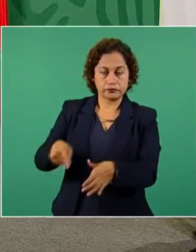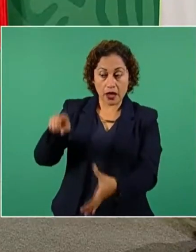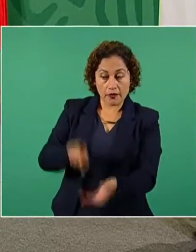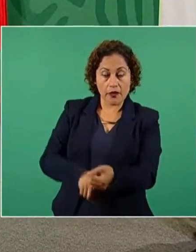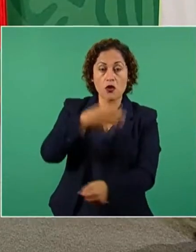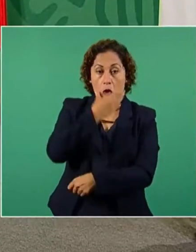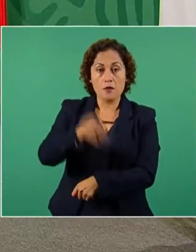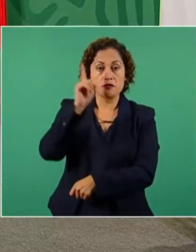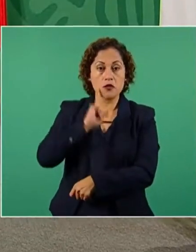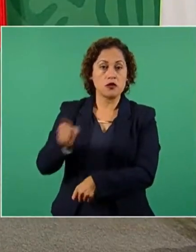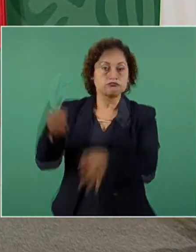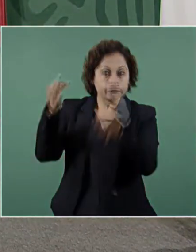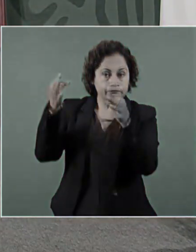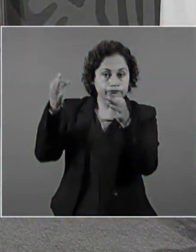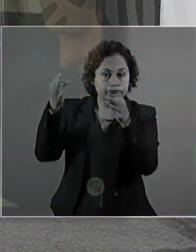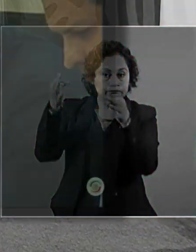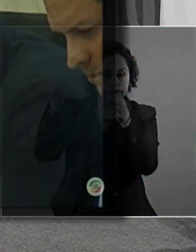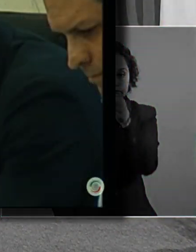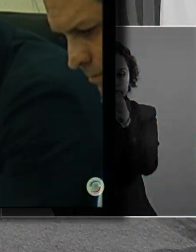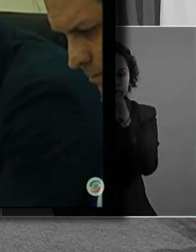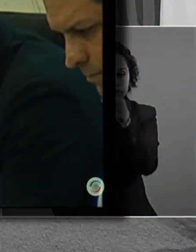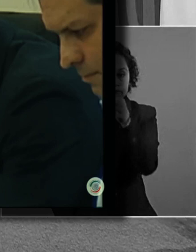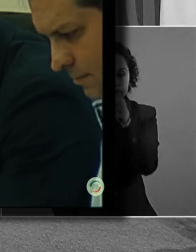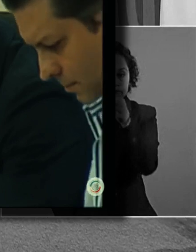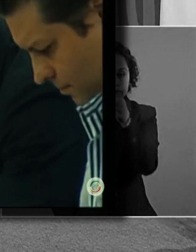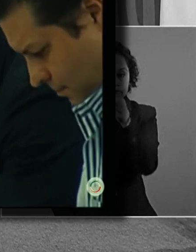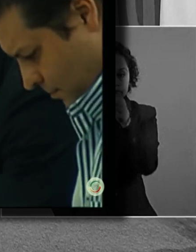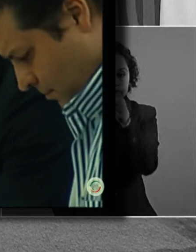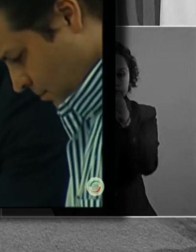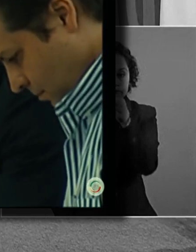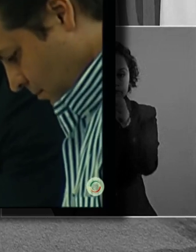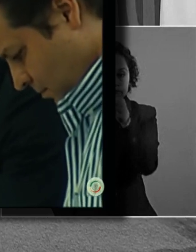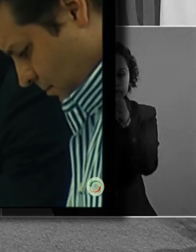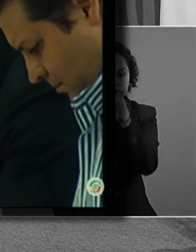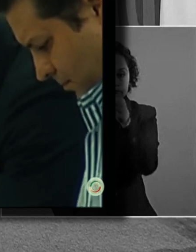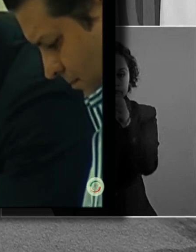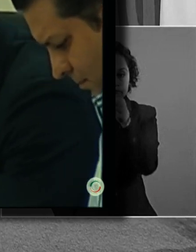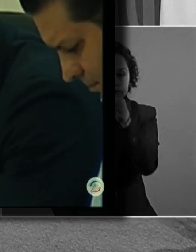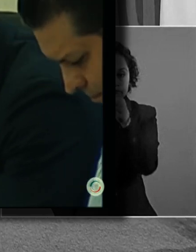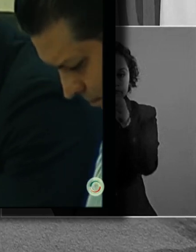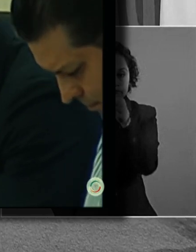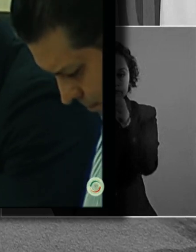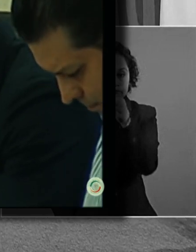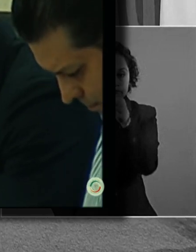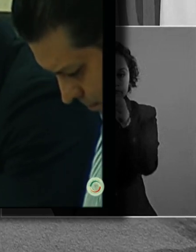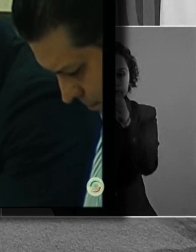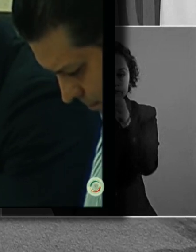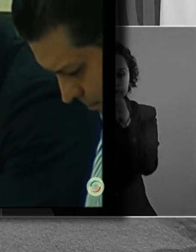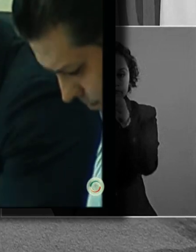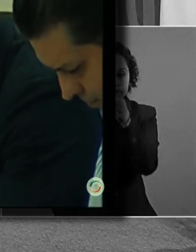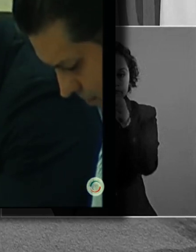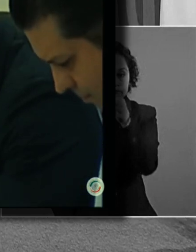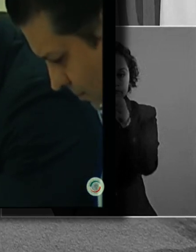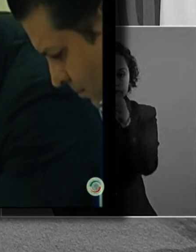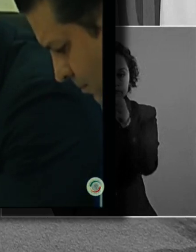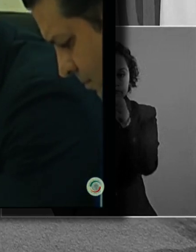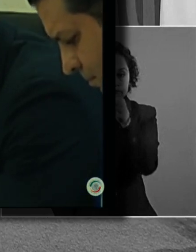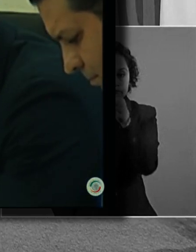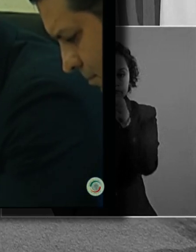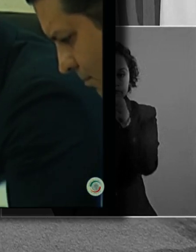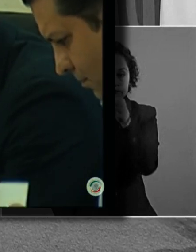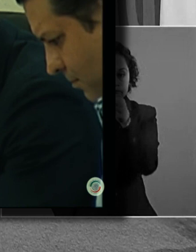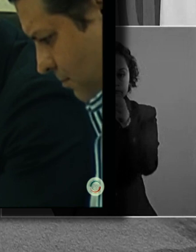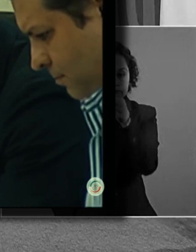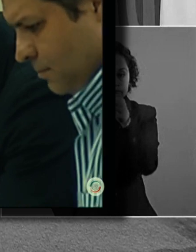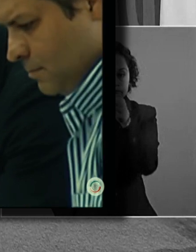hombres, son íntegros, son honestos. Debo agradecer nuevamente la oportunidad y el apoyo que he recibido por parte del presidente de la